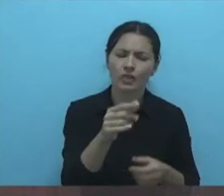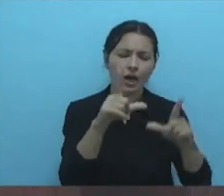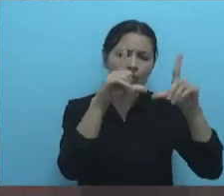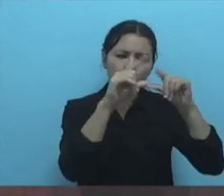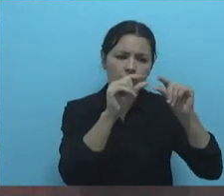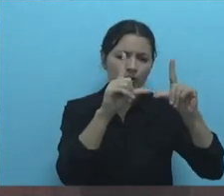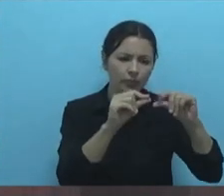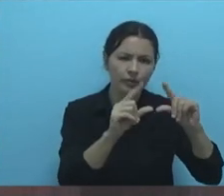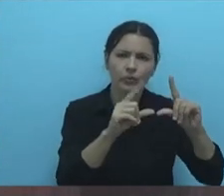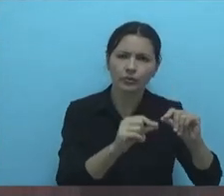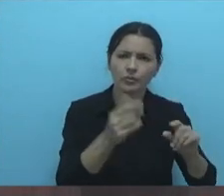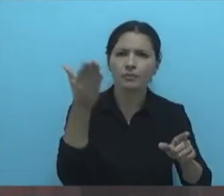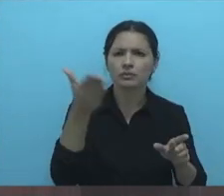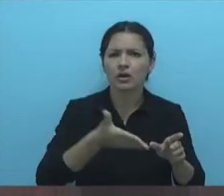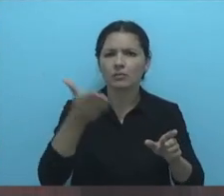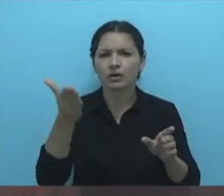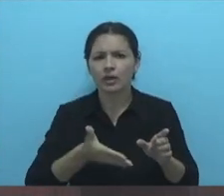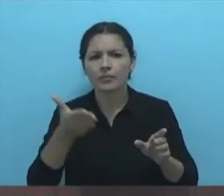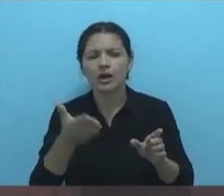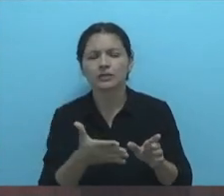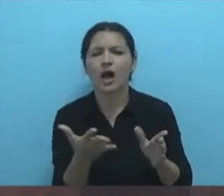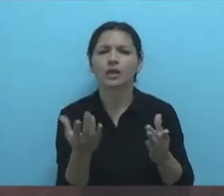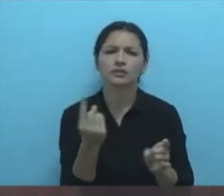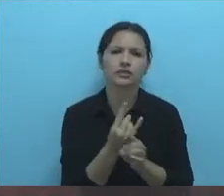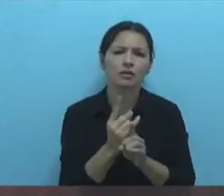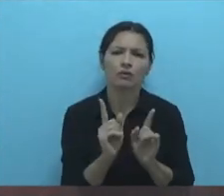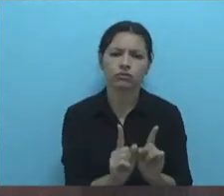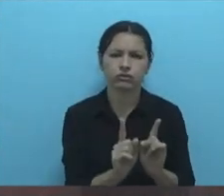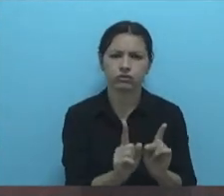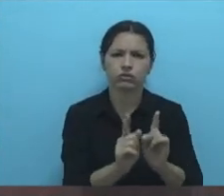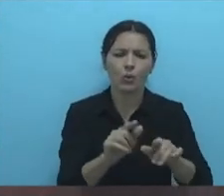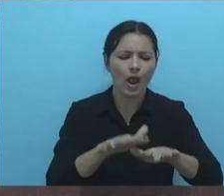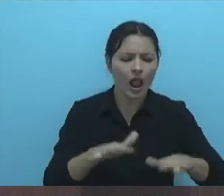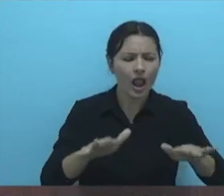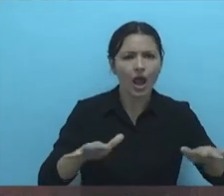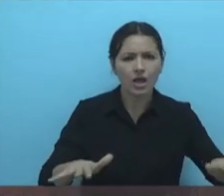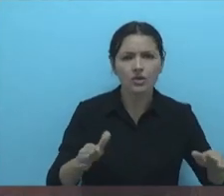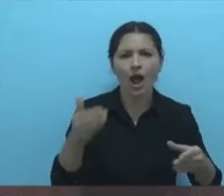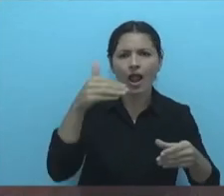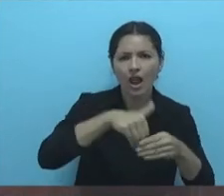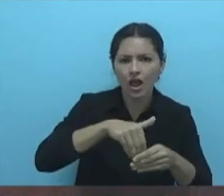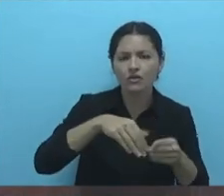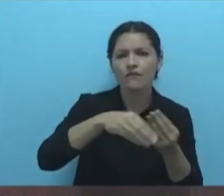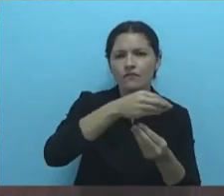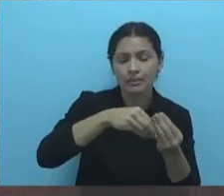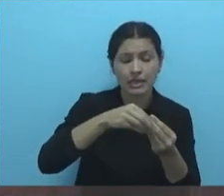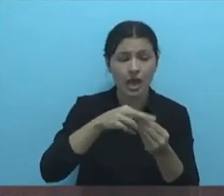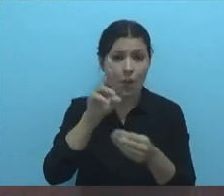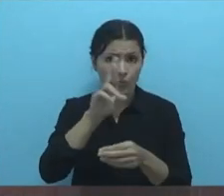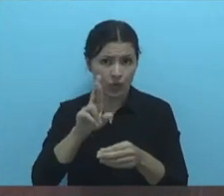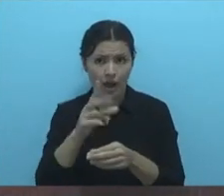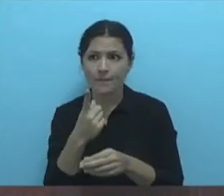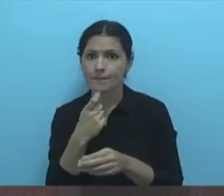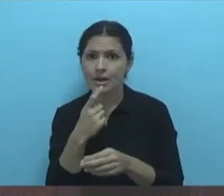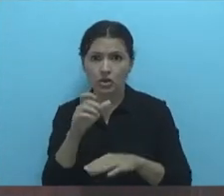estadísticas de números que nos relatan una y otra vez que nuestros niños son vulnerados en los entornos familiares por mujeres y por